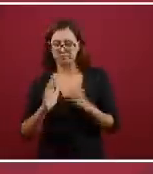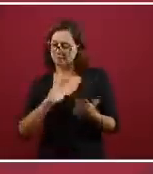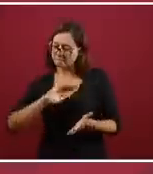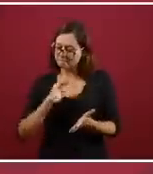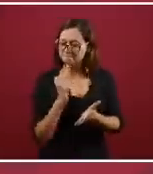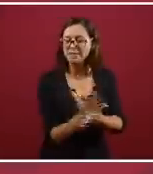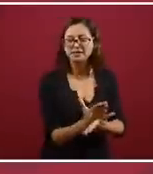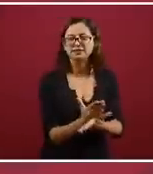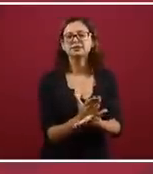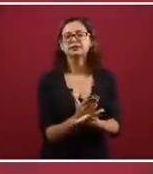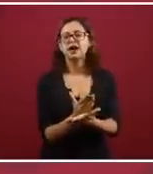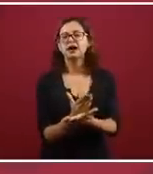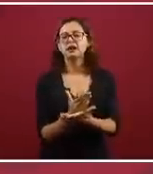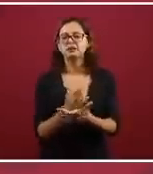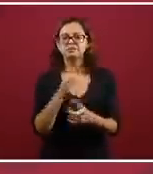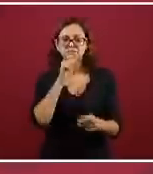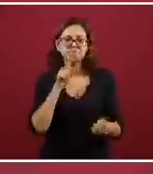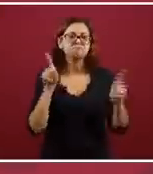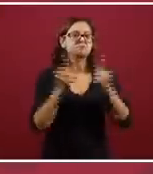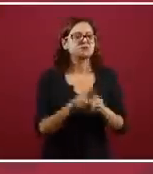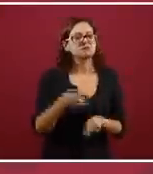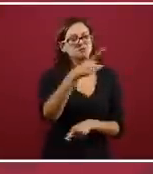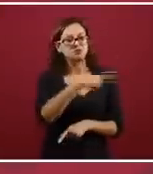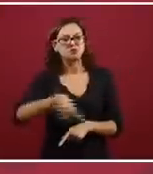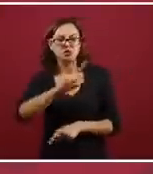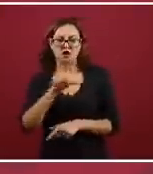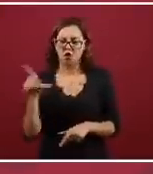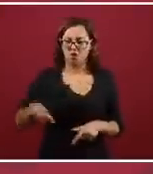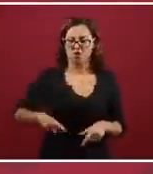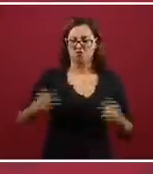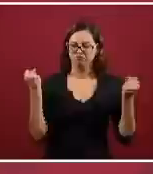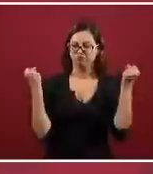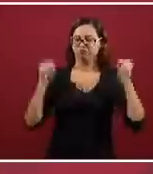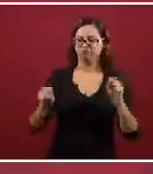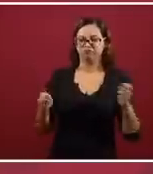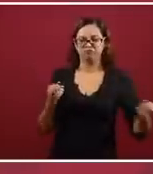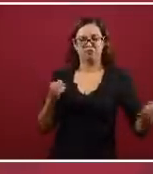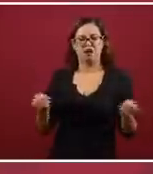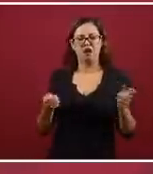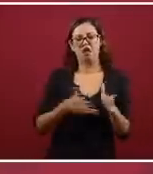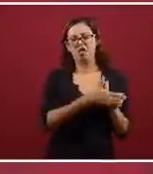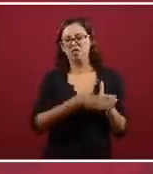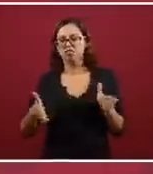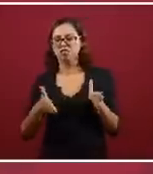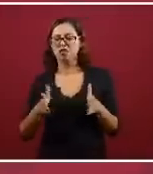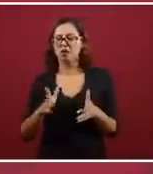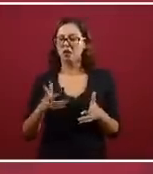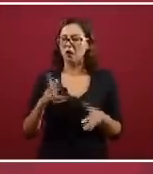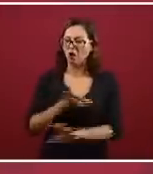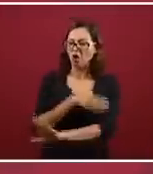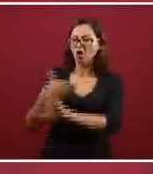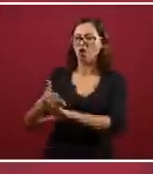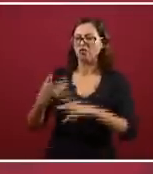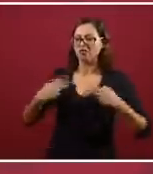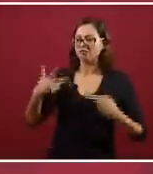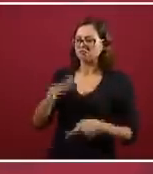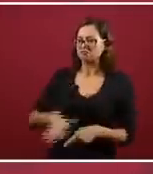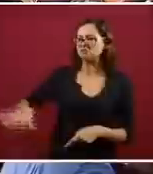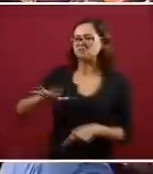y con el régimen autoritario y con la política económica antipopular y